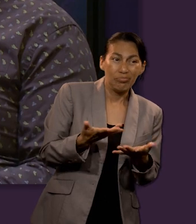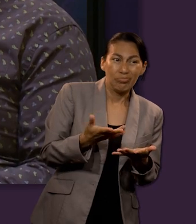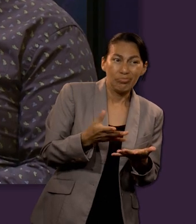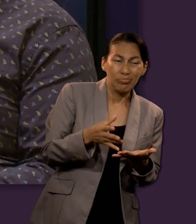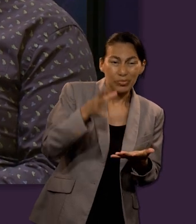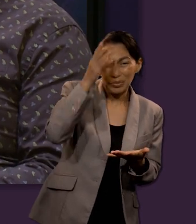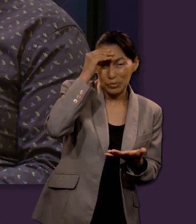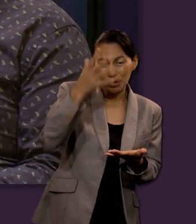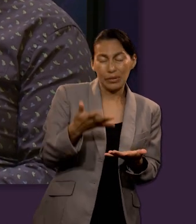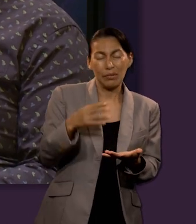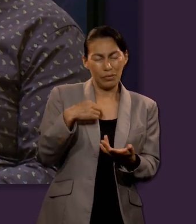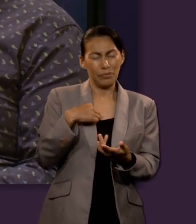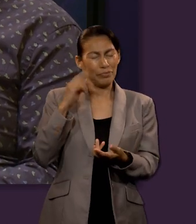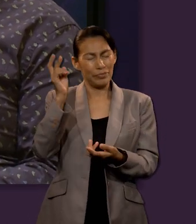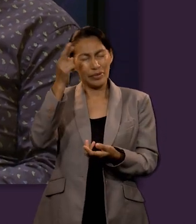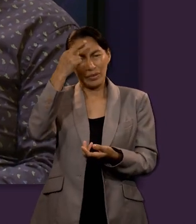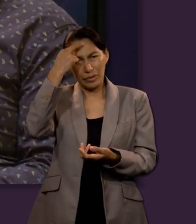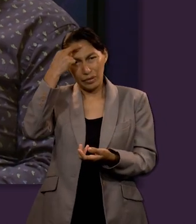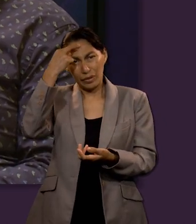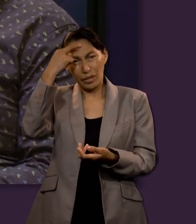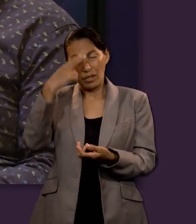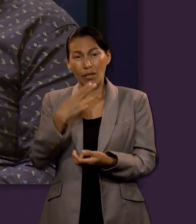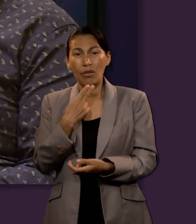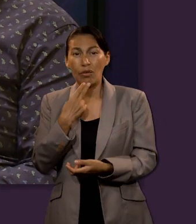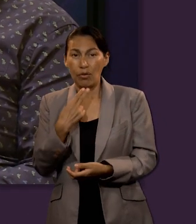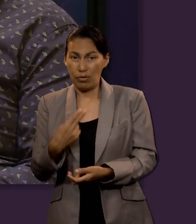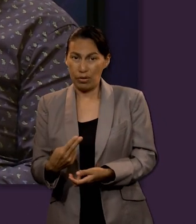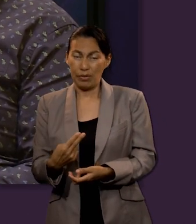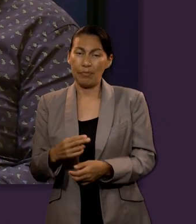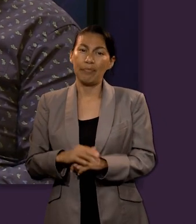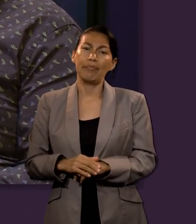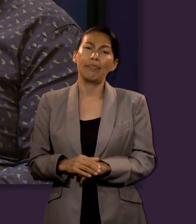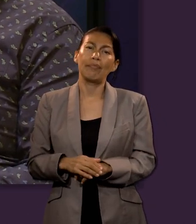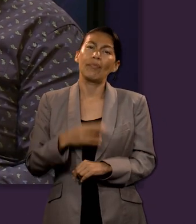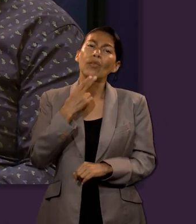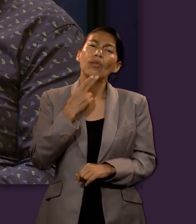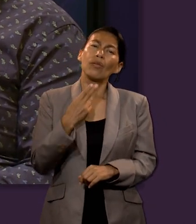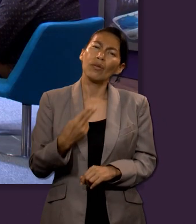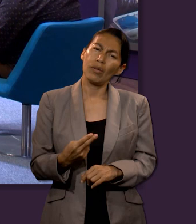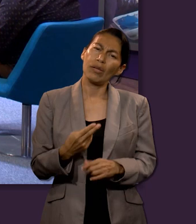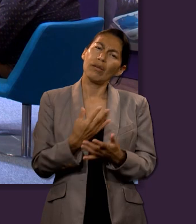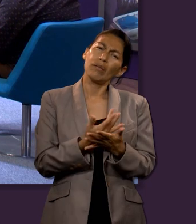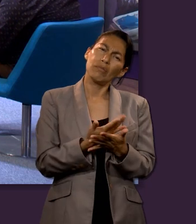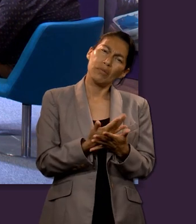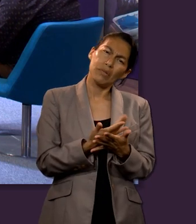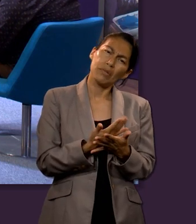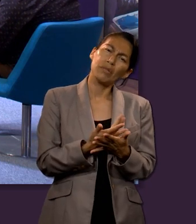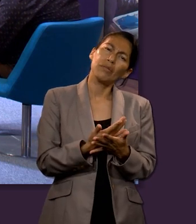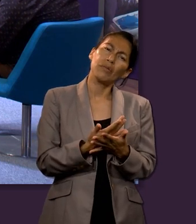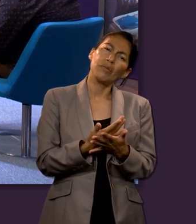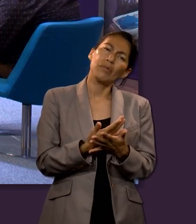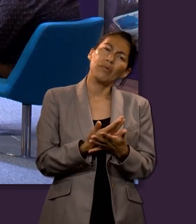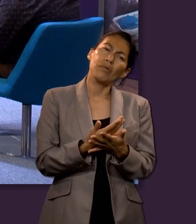paciencia en acordes de 9 o no eslava y no solamente esperando él estaba haciendo un proyecto